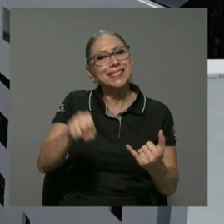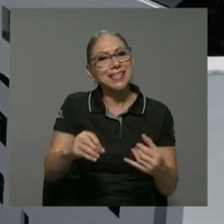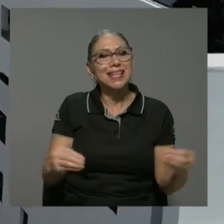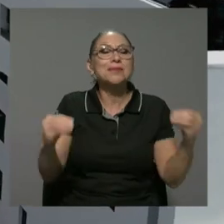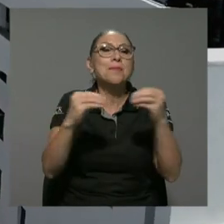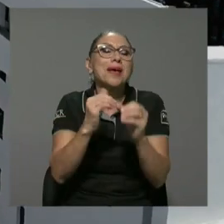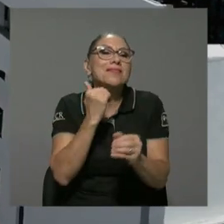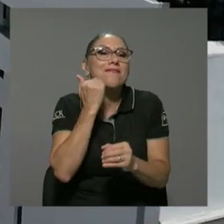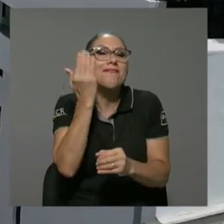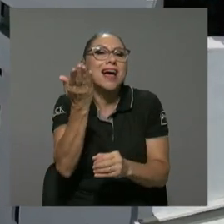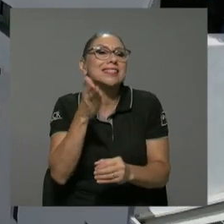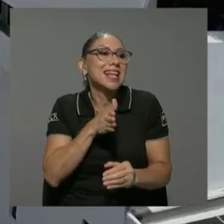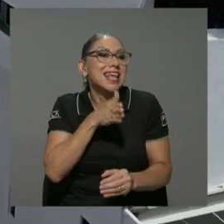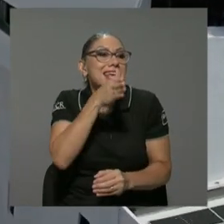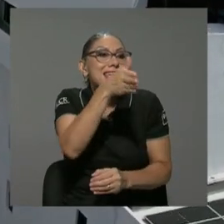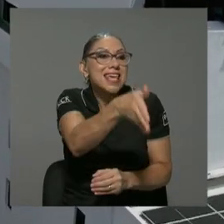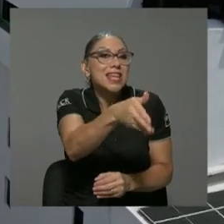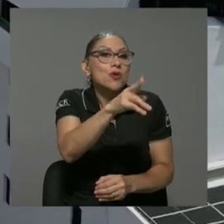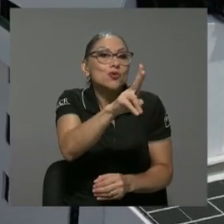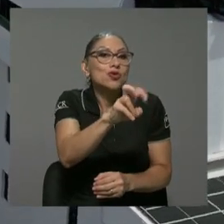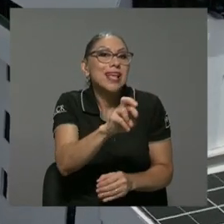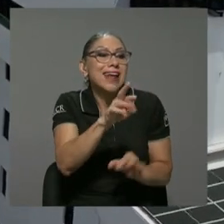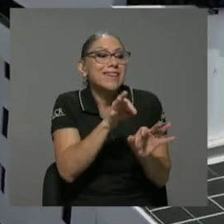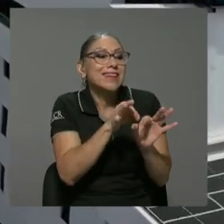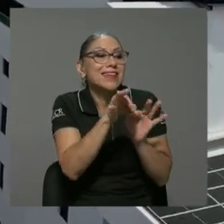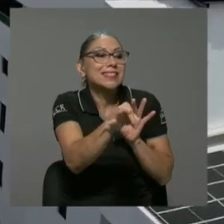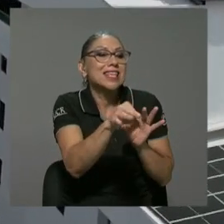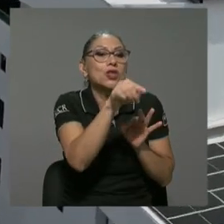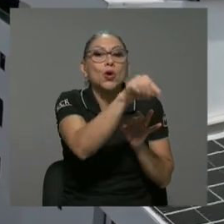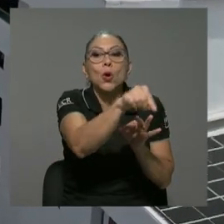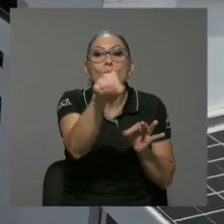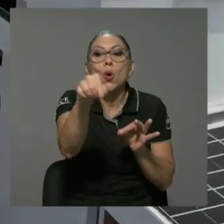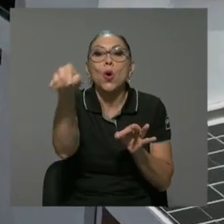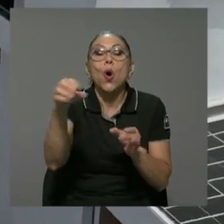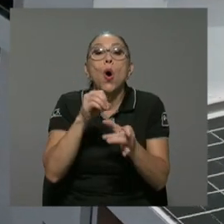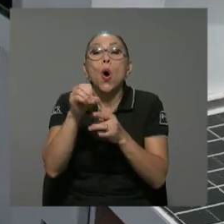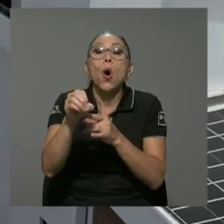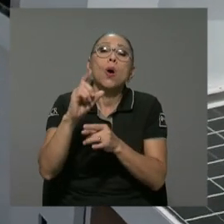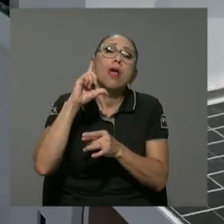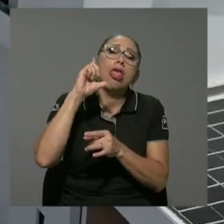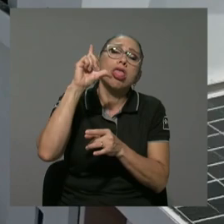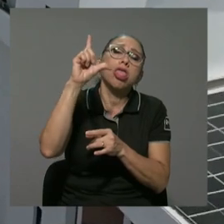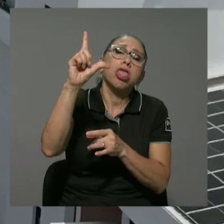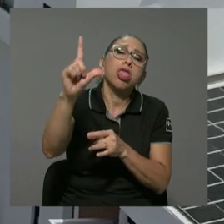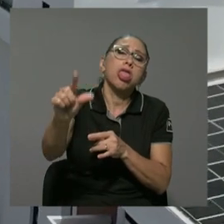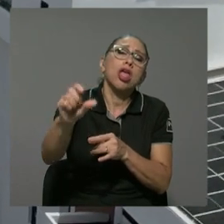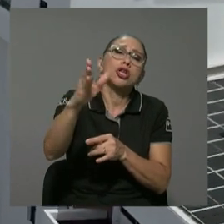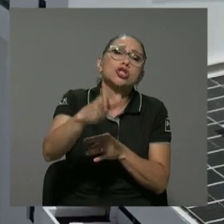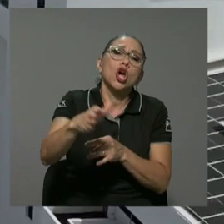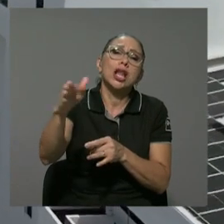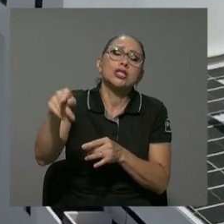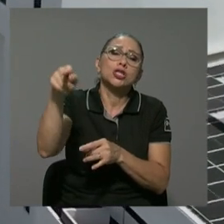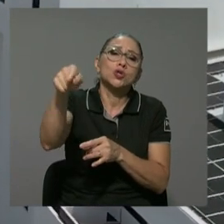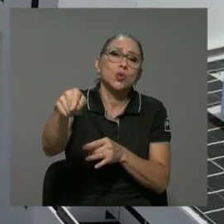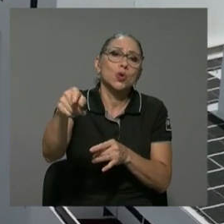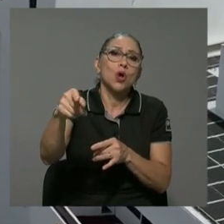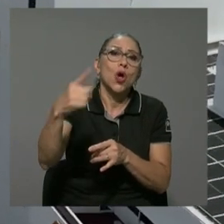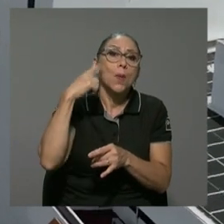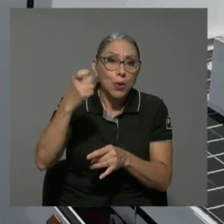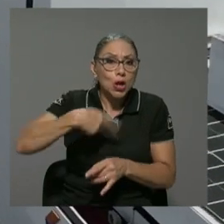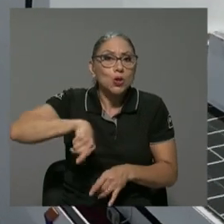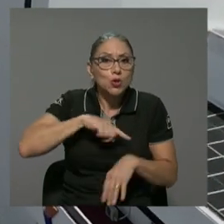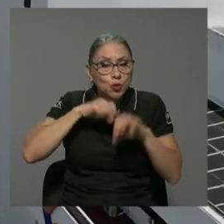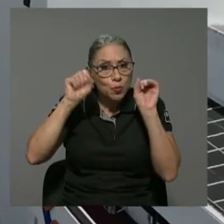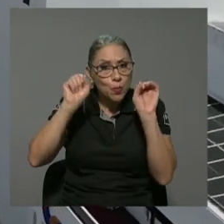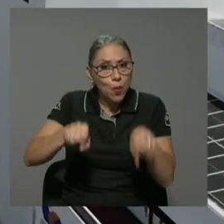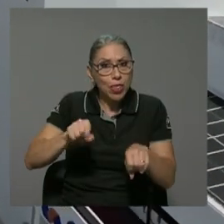y los recintos, o a ese estudiante que tal vez está alejado en la zona sur, porque, bueno, tenemos medios para llegar ahí, como